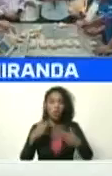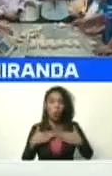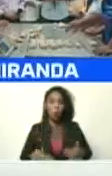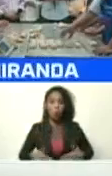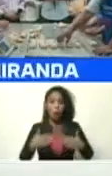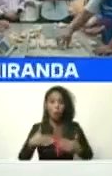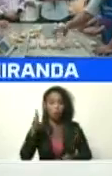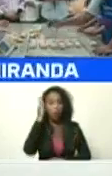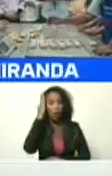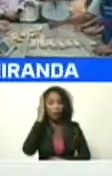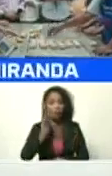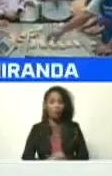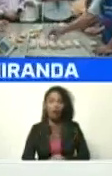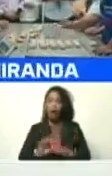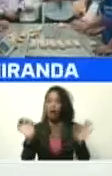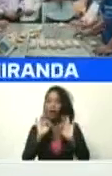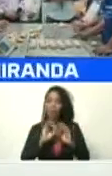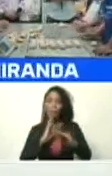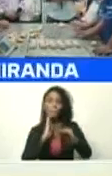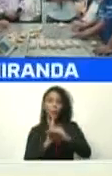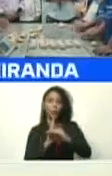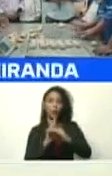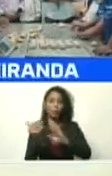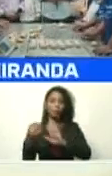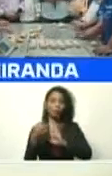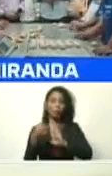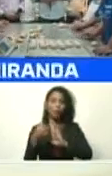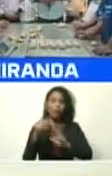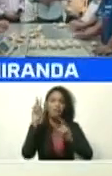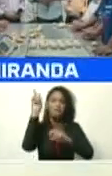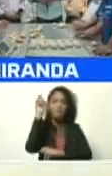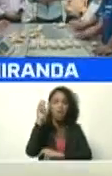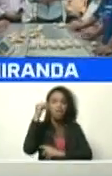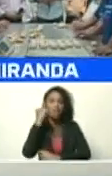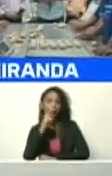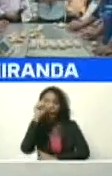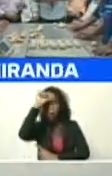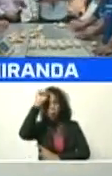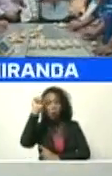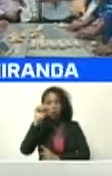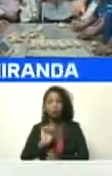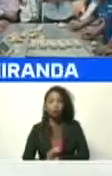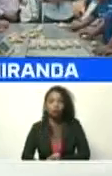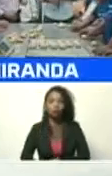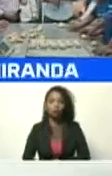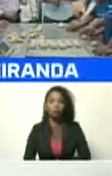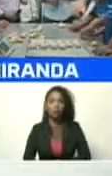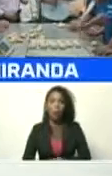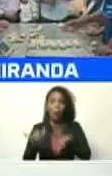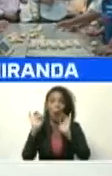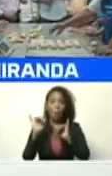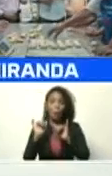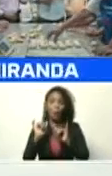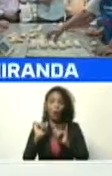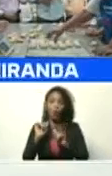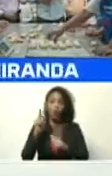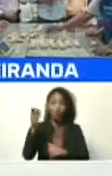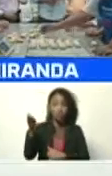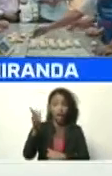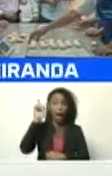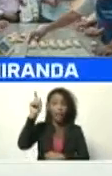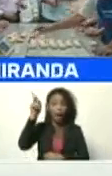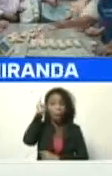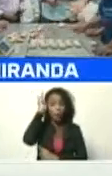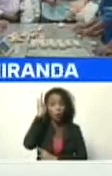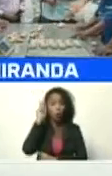sabe, nada nos para. Viernes, sábado y domingo. Lo mismo no lo puede decir usted en Lima o